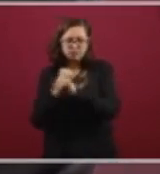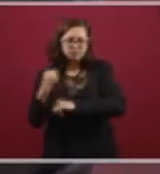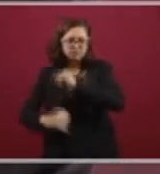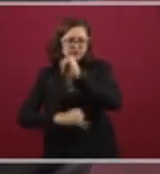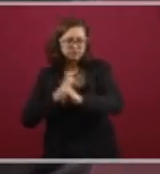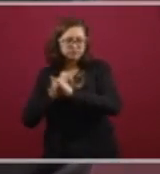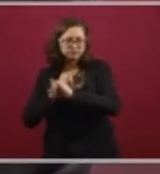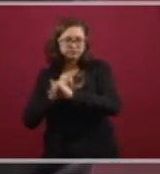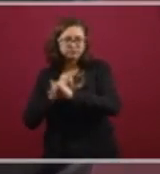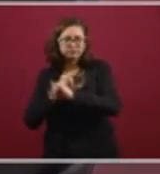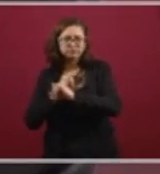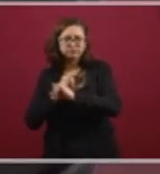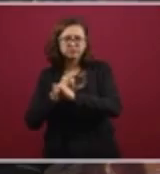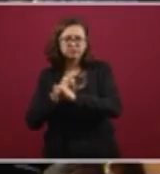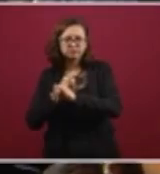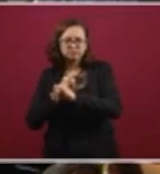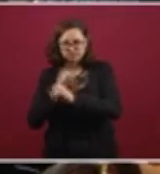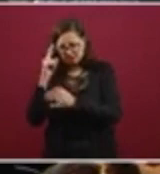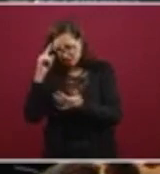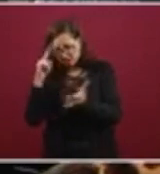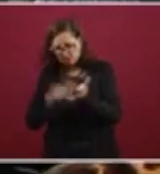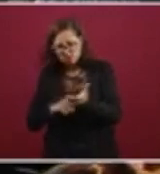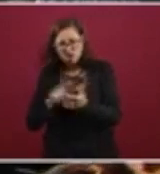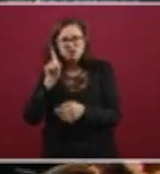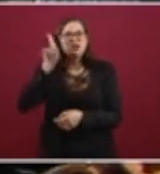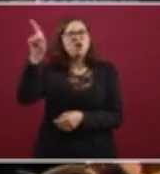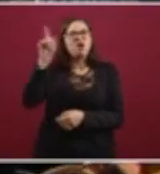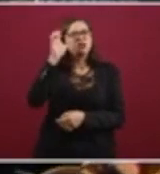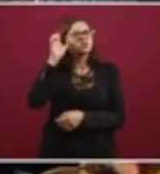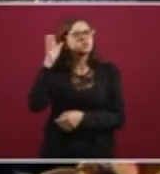internacional que se llevó a cabo en China